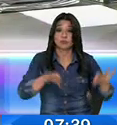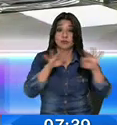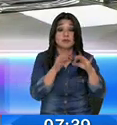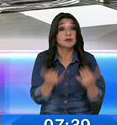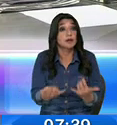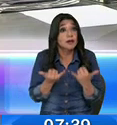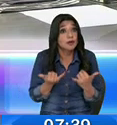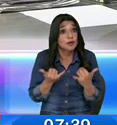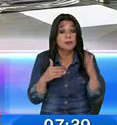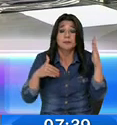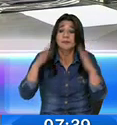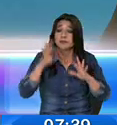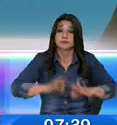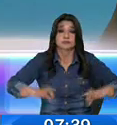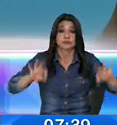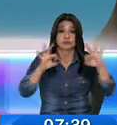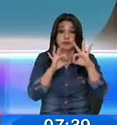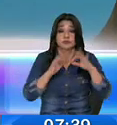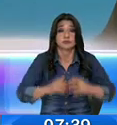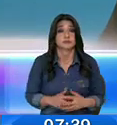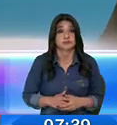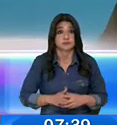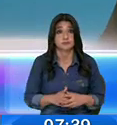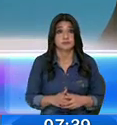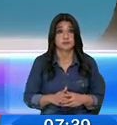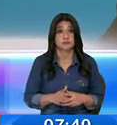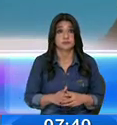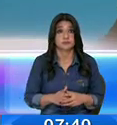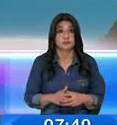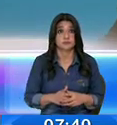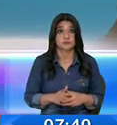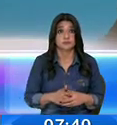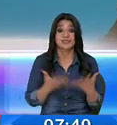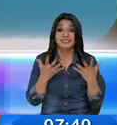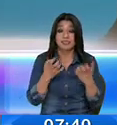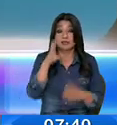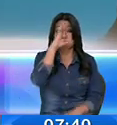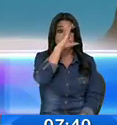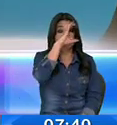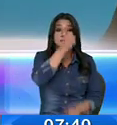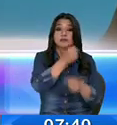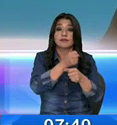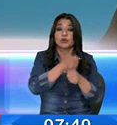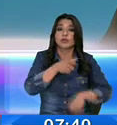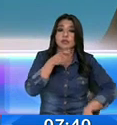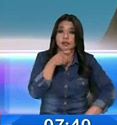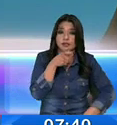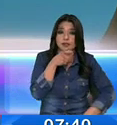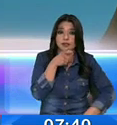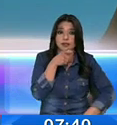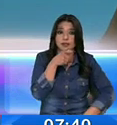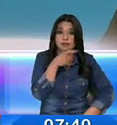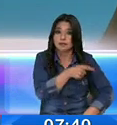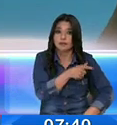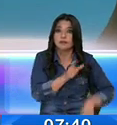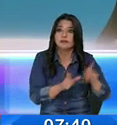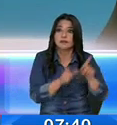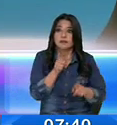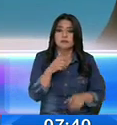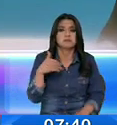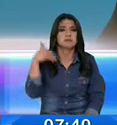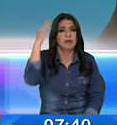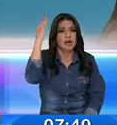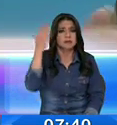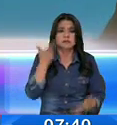que nunca la población que busca una fuente de trabajo es una población altamente